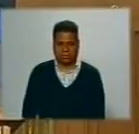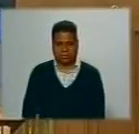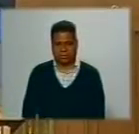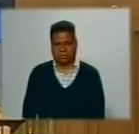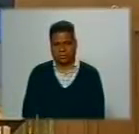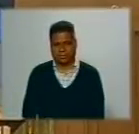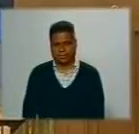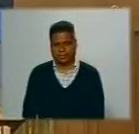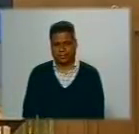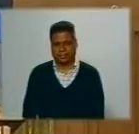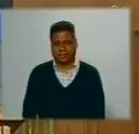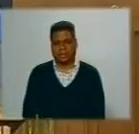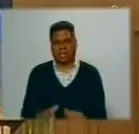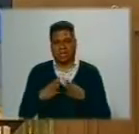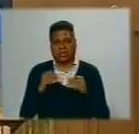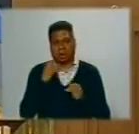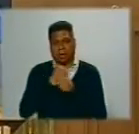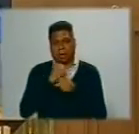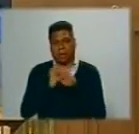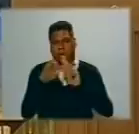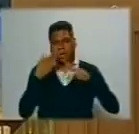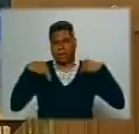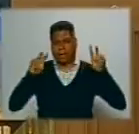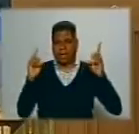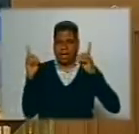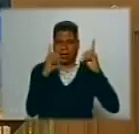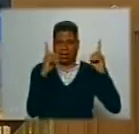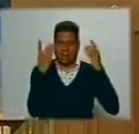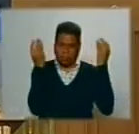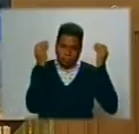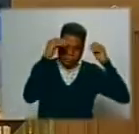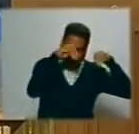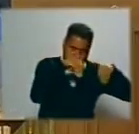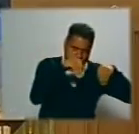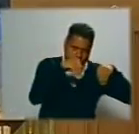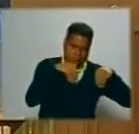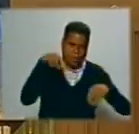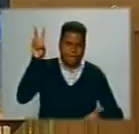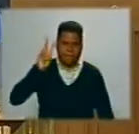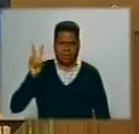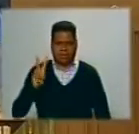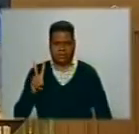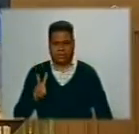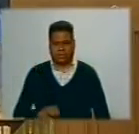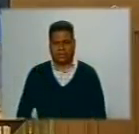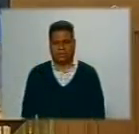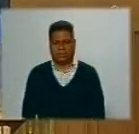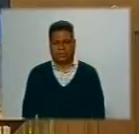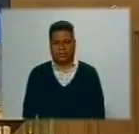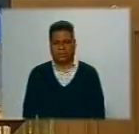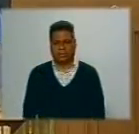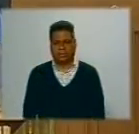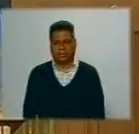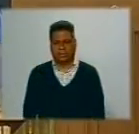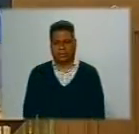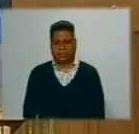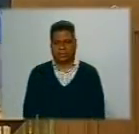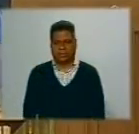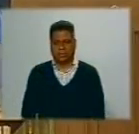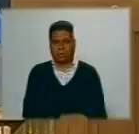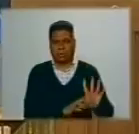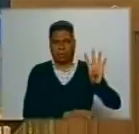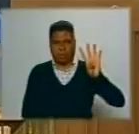en aras de la paz, el diálogo y el entendimiento en la República Bolivariana de Venezuela. Cuarto,